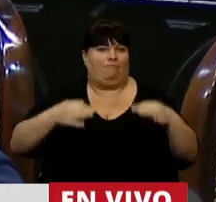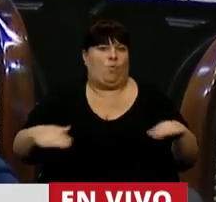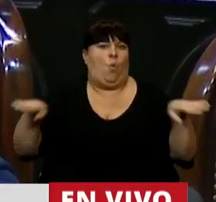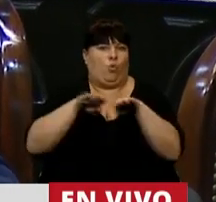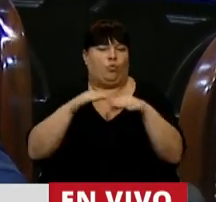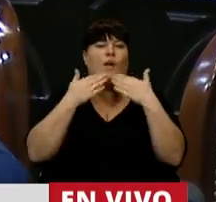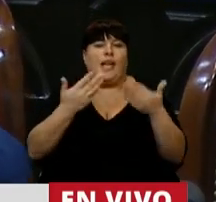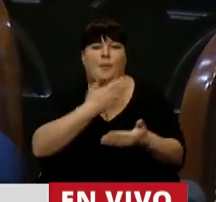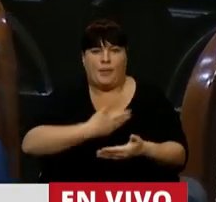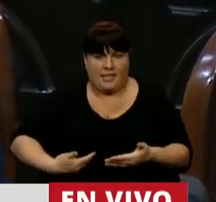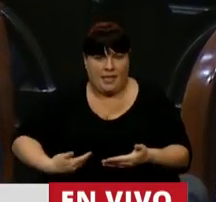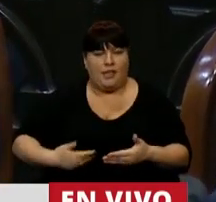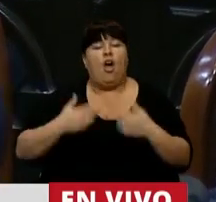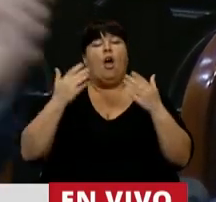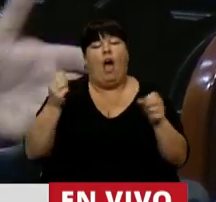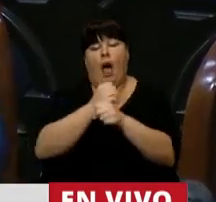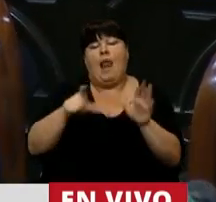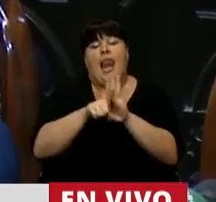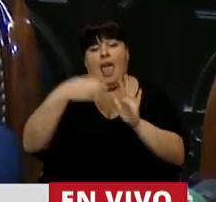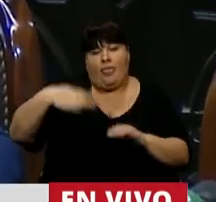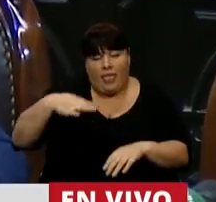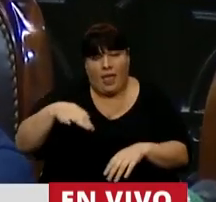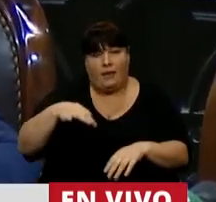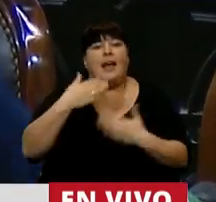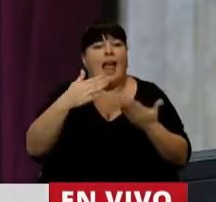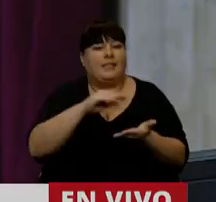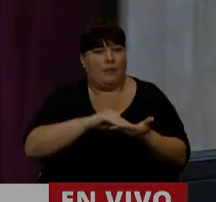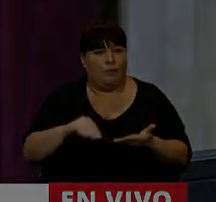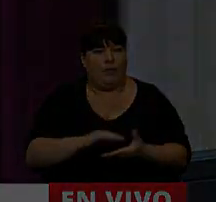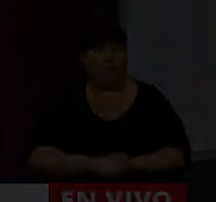Gracias, presidente, y que sea ley. Gracias, diputado Vivero.